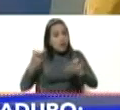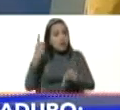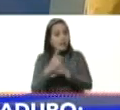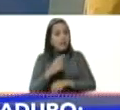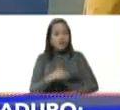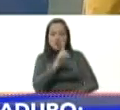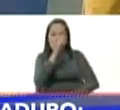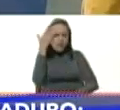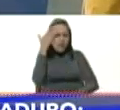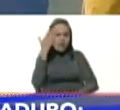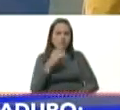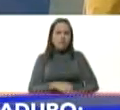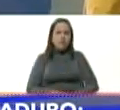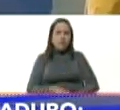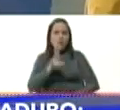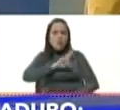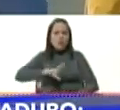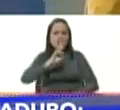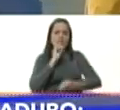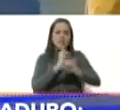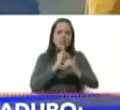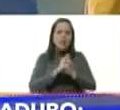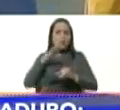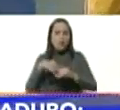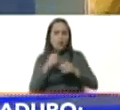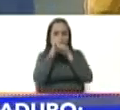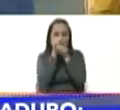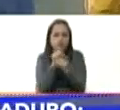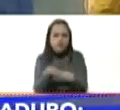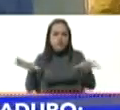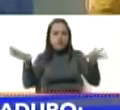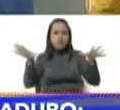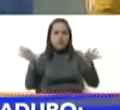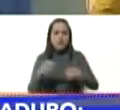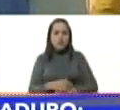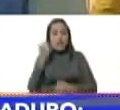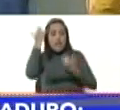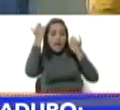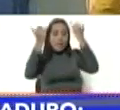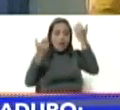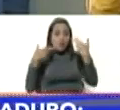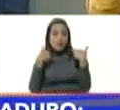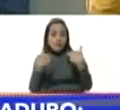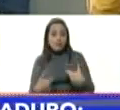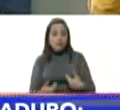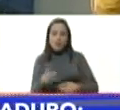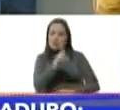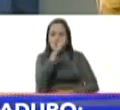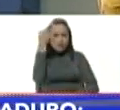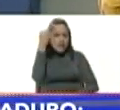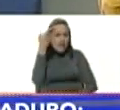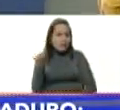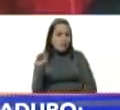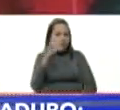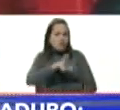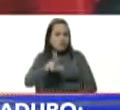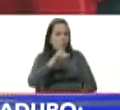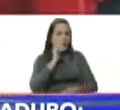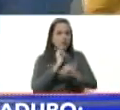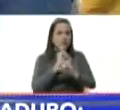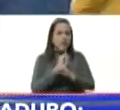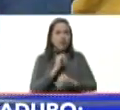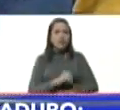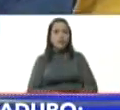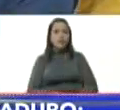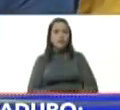sabemos utilizar los grandes medios masivos para masificar nuestra filosofía humanista. No lo sabemos hacer. Muy bien.